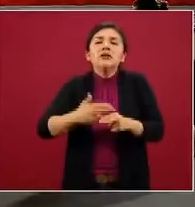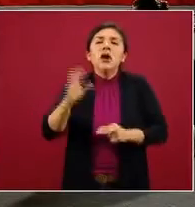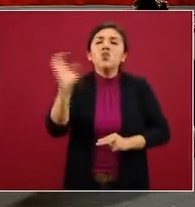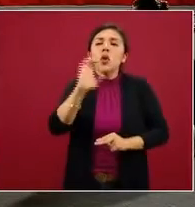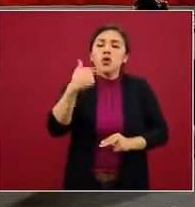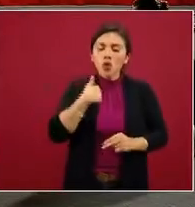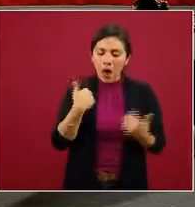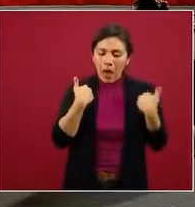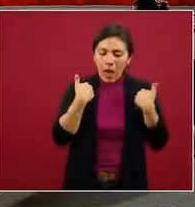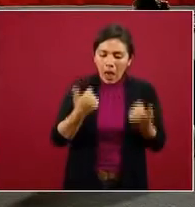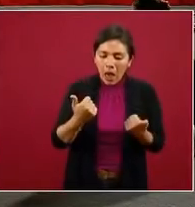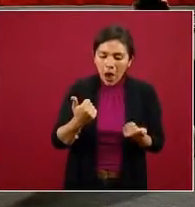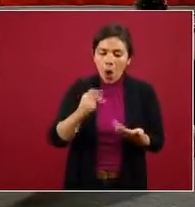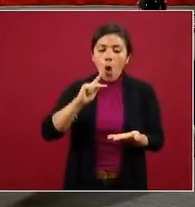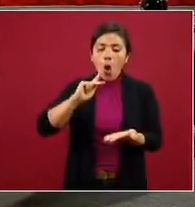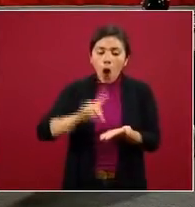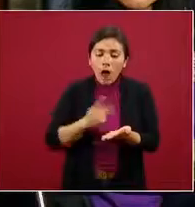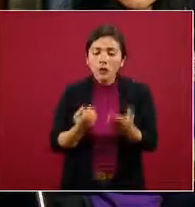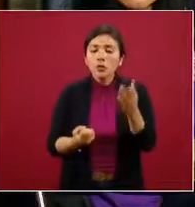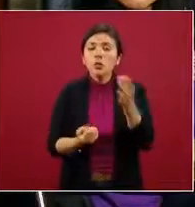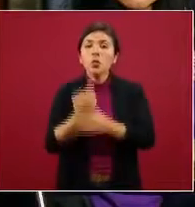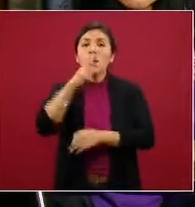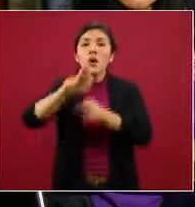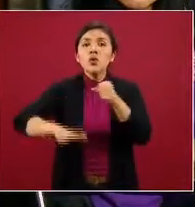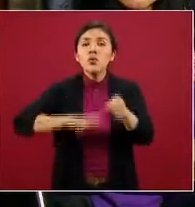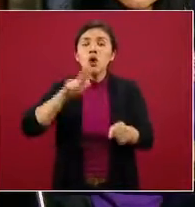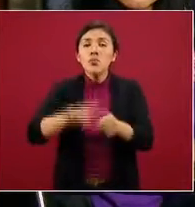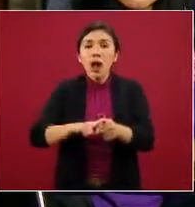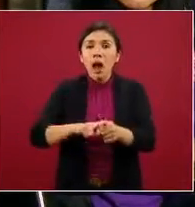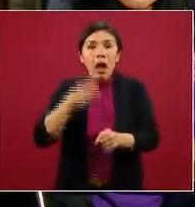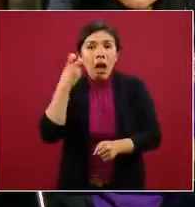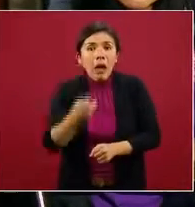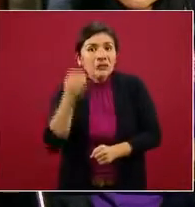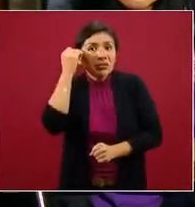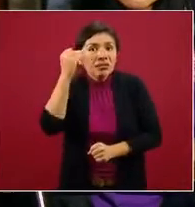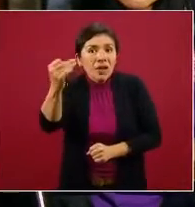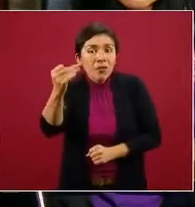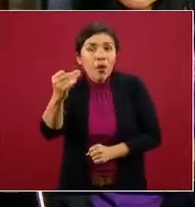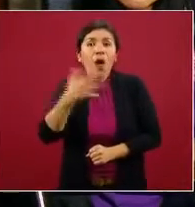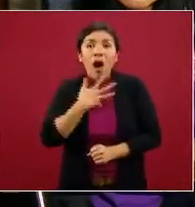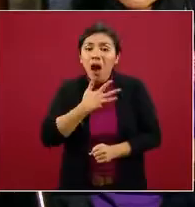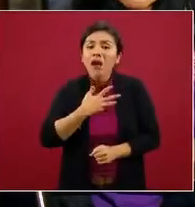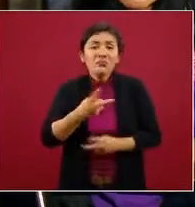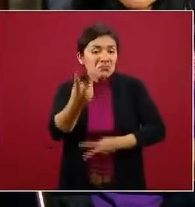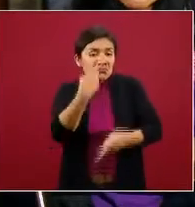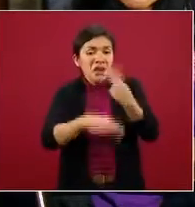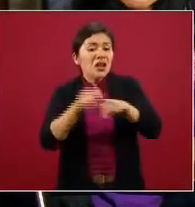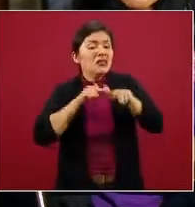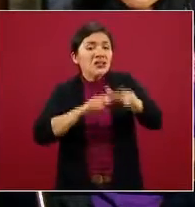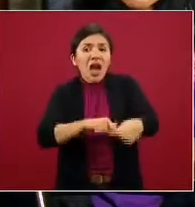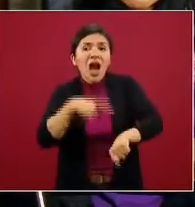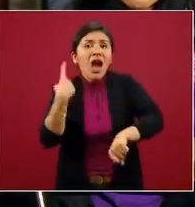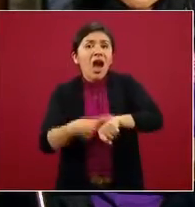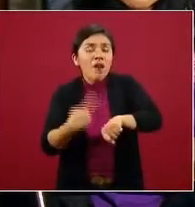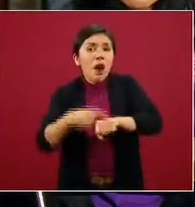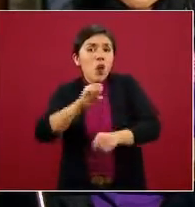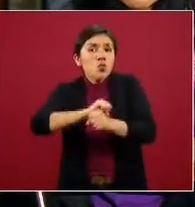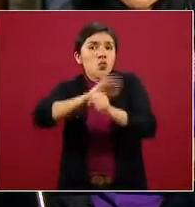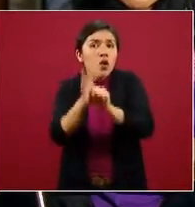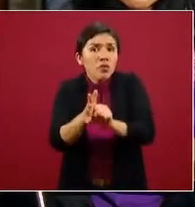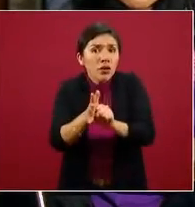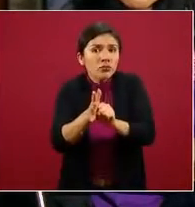debemos de entender una nueva normalidad en estas circunstancias donde vamos a enfermarnos de COVID y